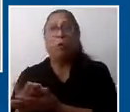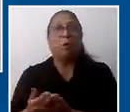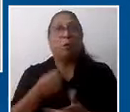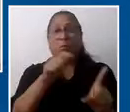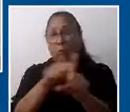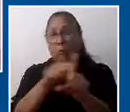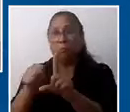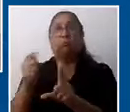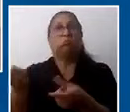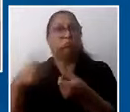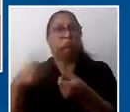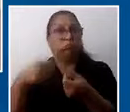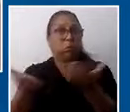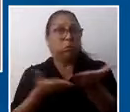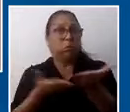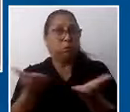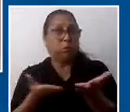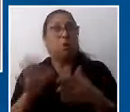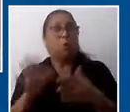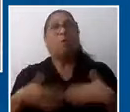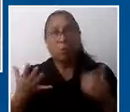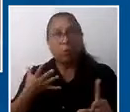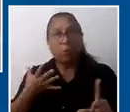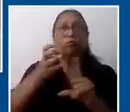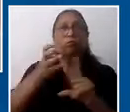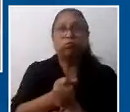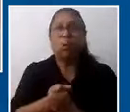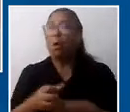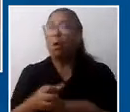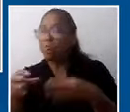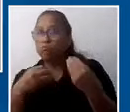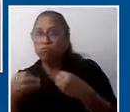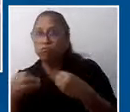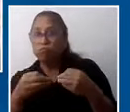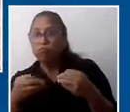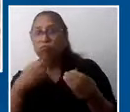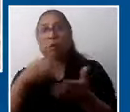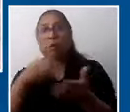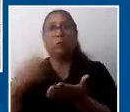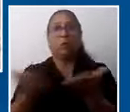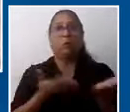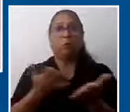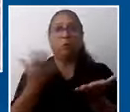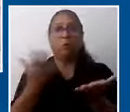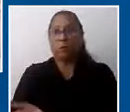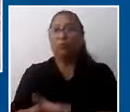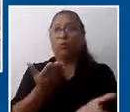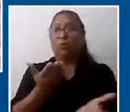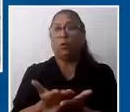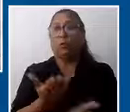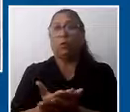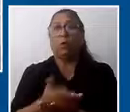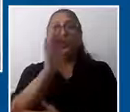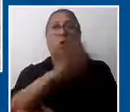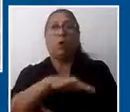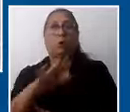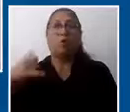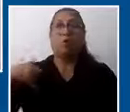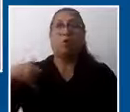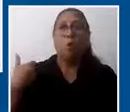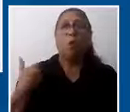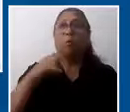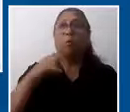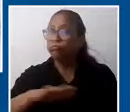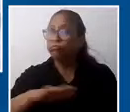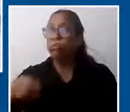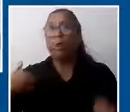servicio educativo para lograr la mayor flexibilidad del servicio que se está brindando al niño, joven o adolescente que presenta